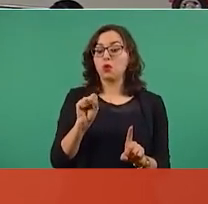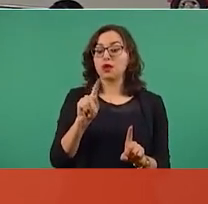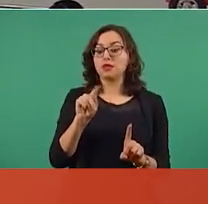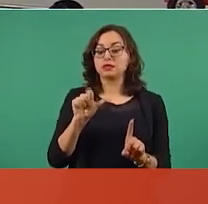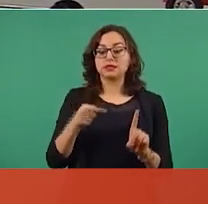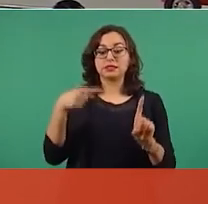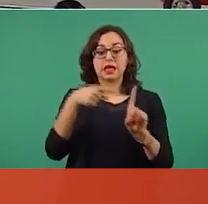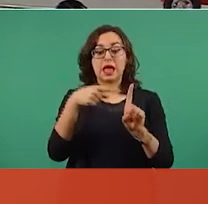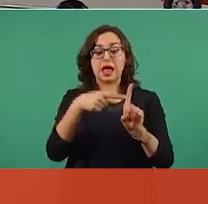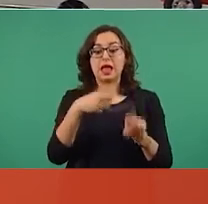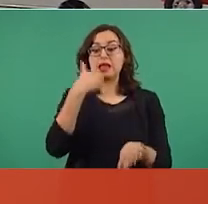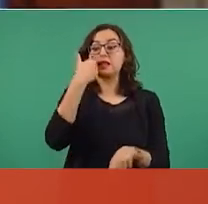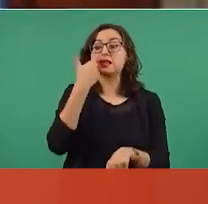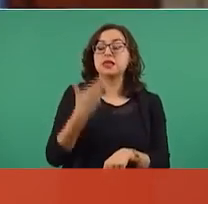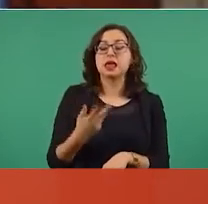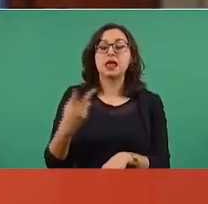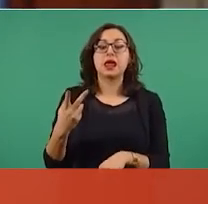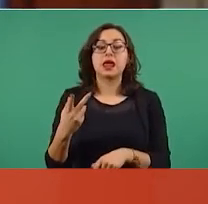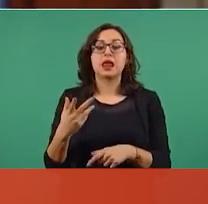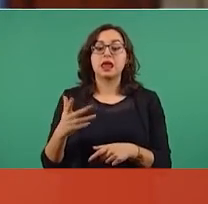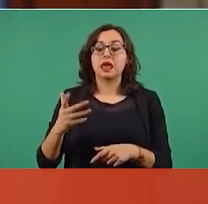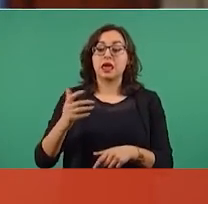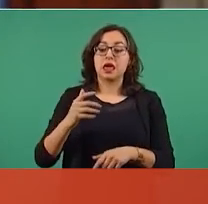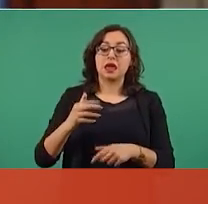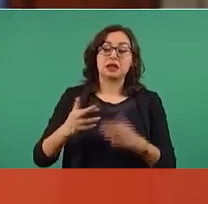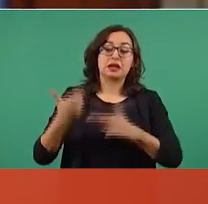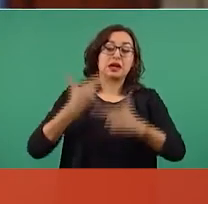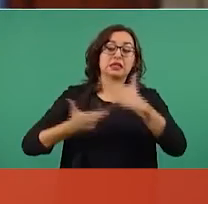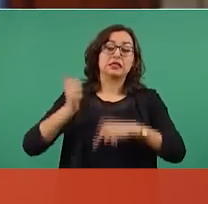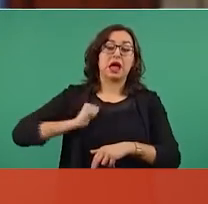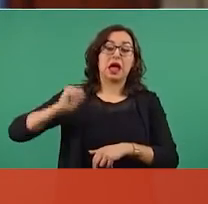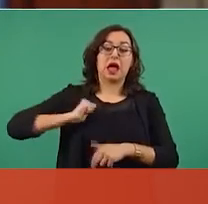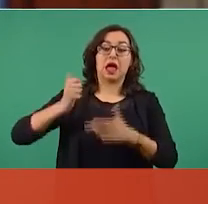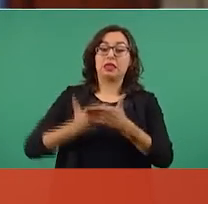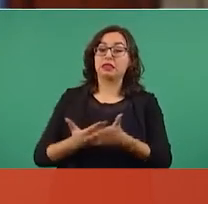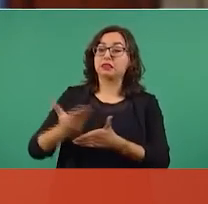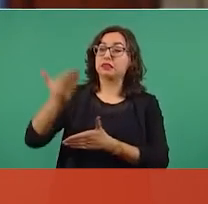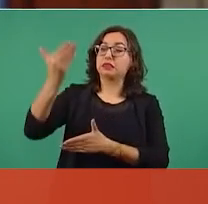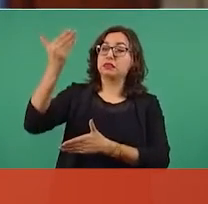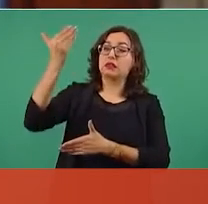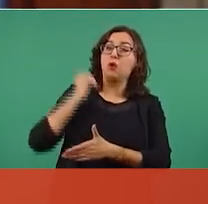reloj de la política mexicana a la década de 1970,